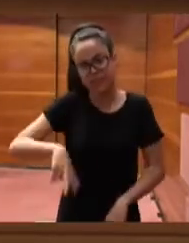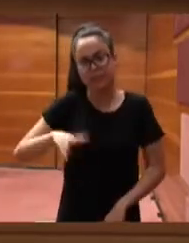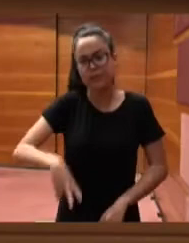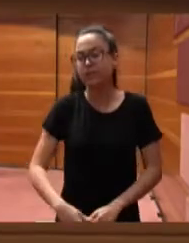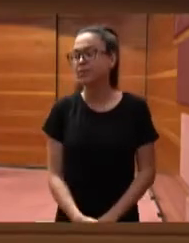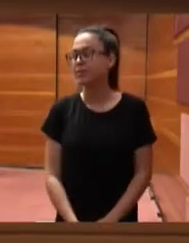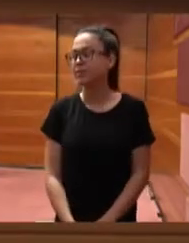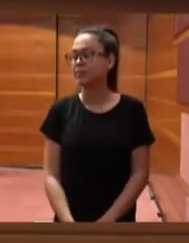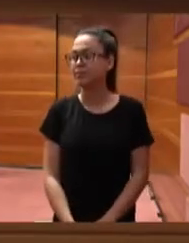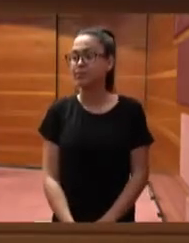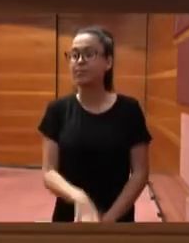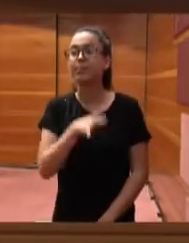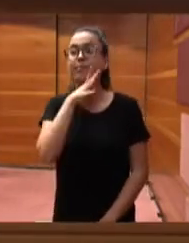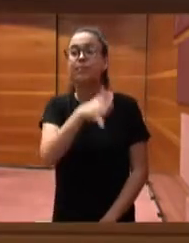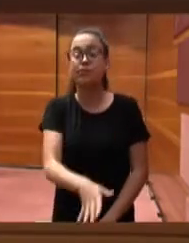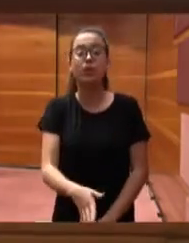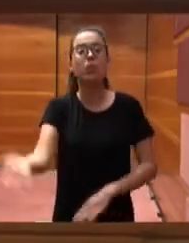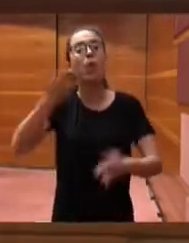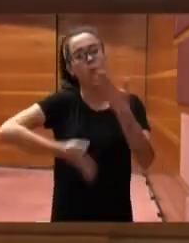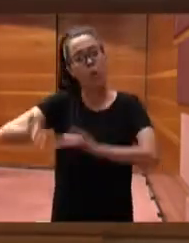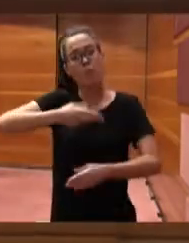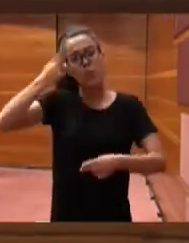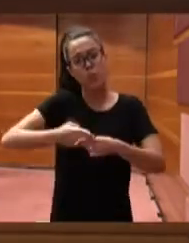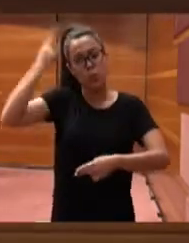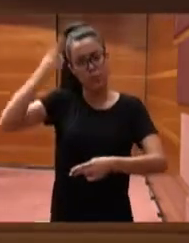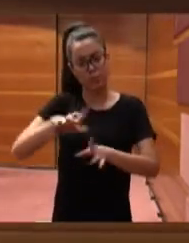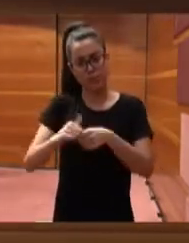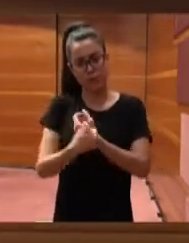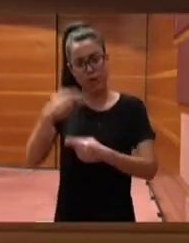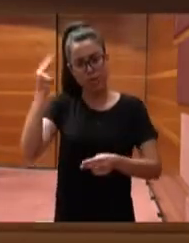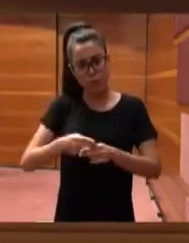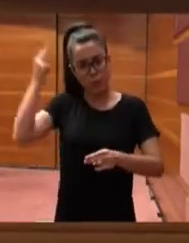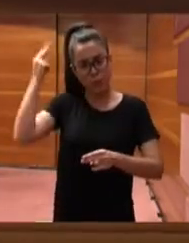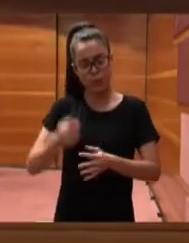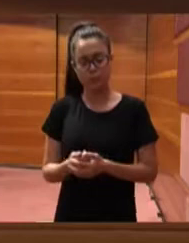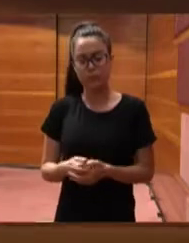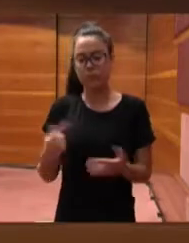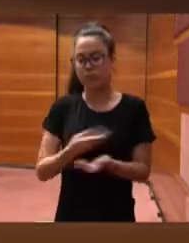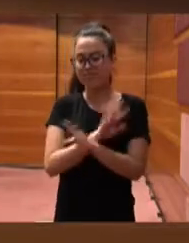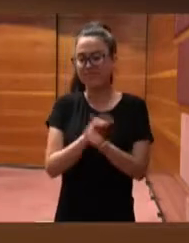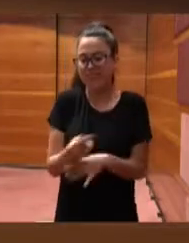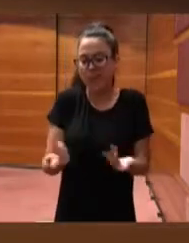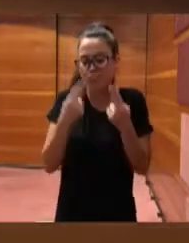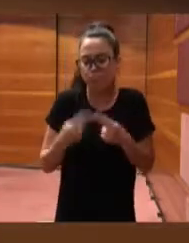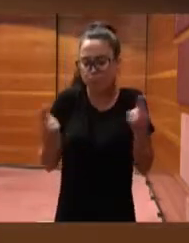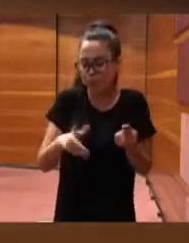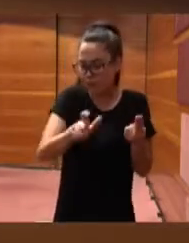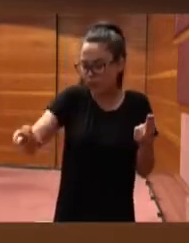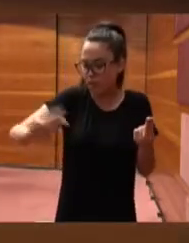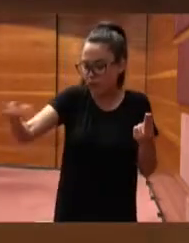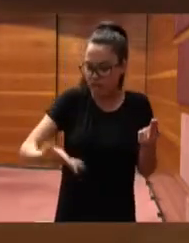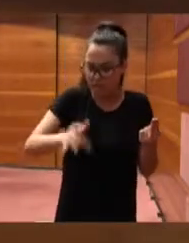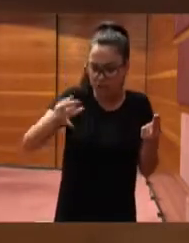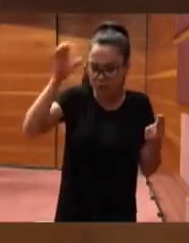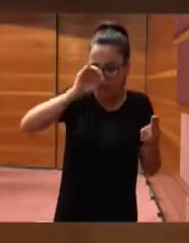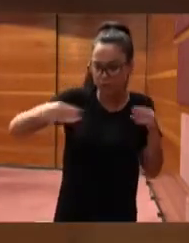Porque compartir, colaborar es duro, participar es duro. Te expones ante otras personas, te llevan la contraria y tú no estás